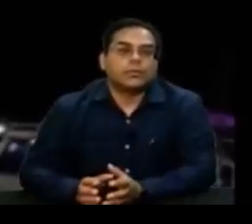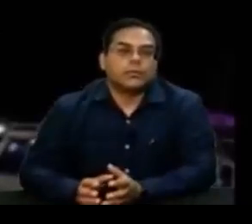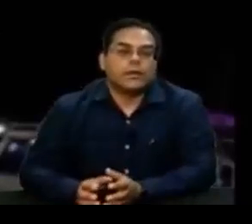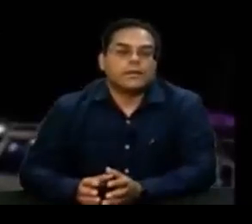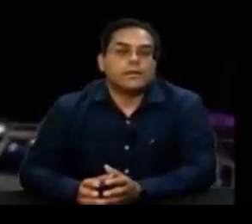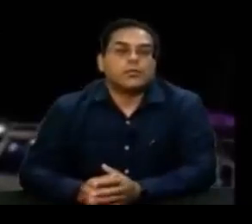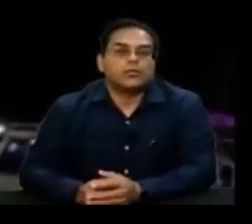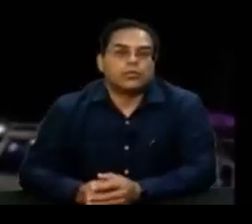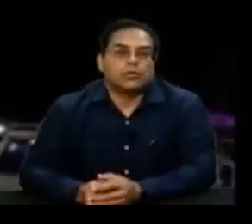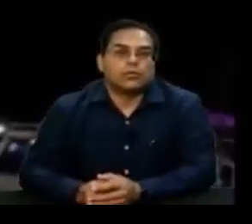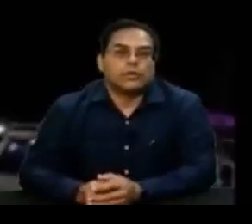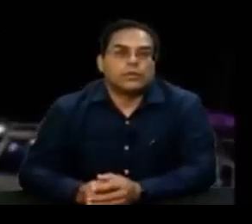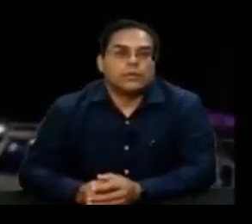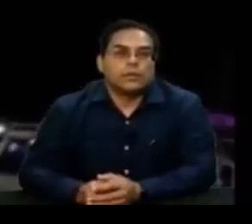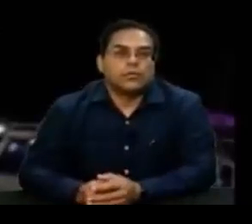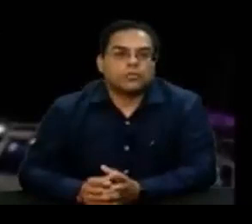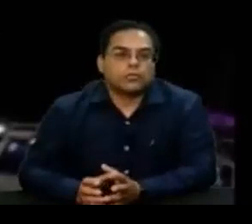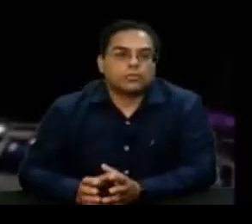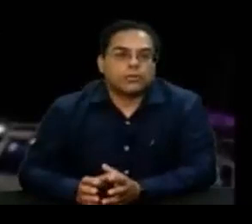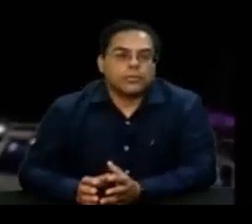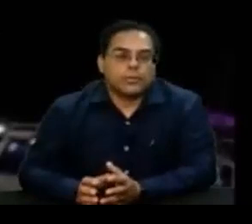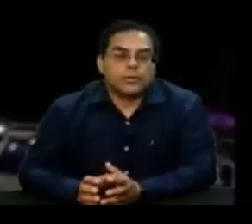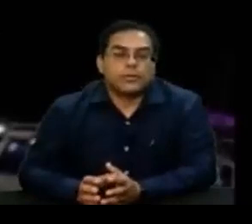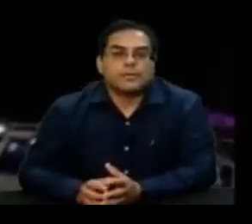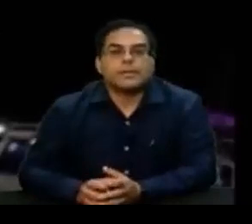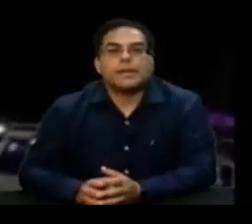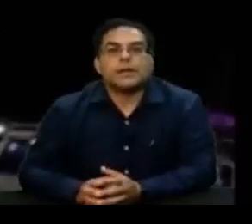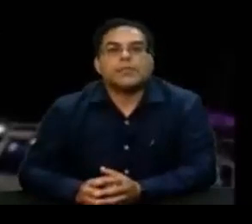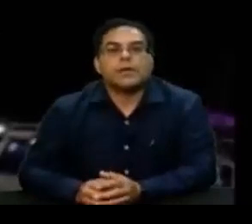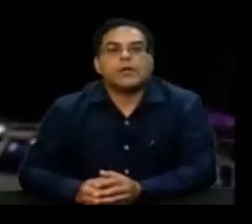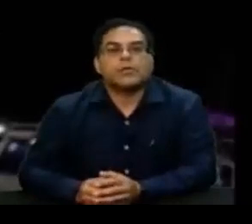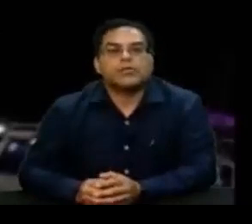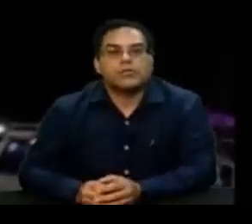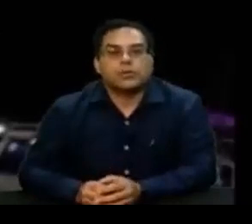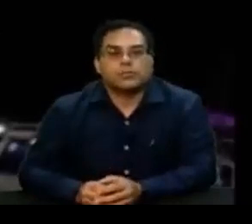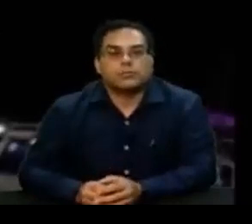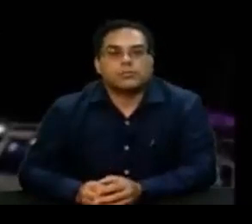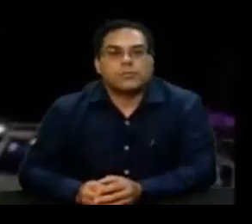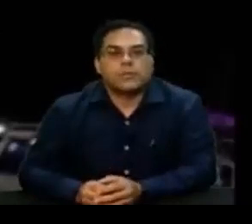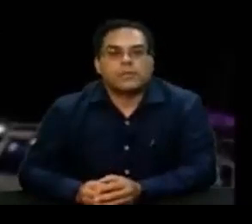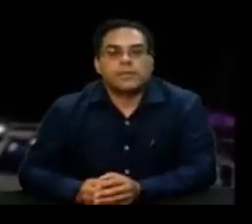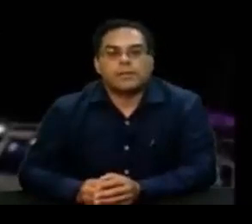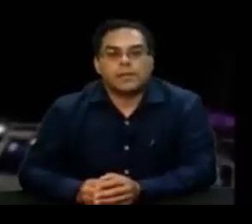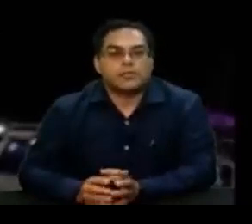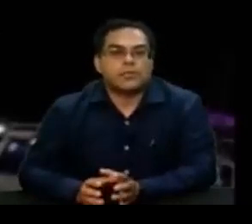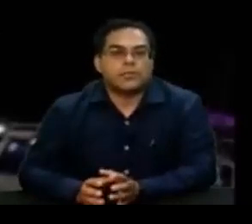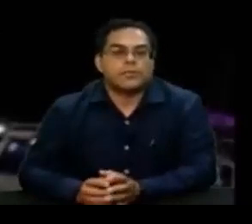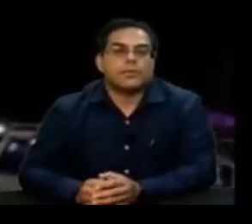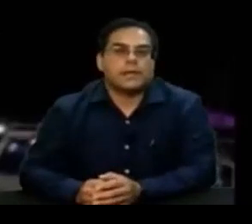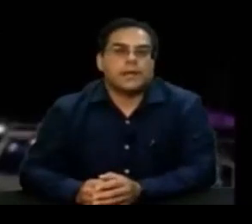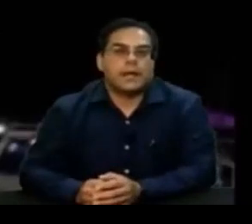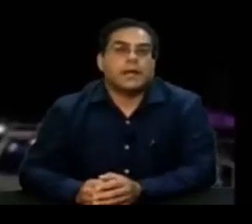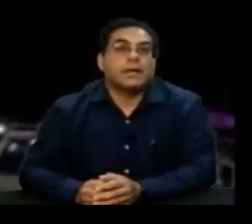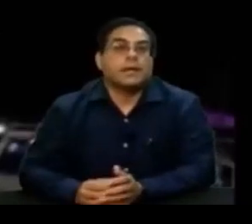del trauma, es la oclusión. Nosotros buscamos primero que el paciente tenga buena oclusión y en base a eso podemos